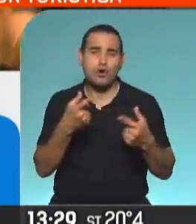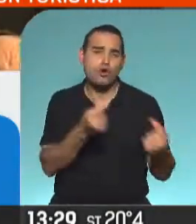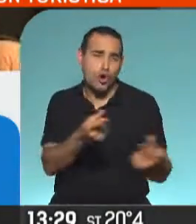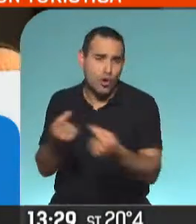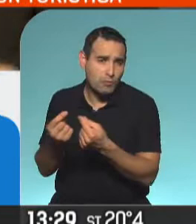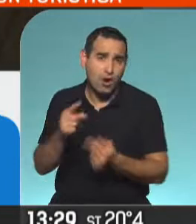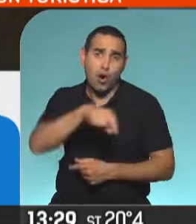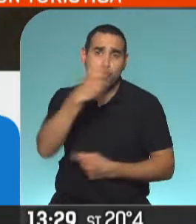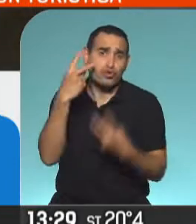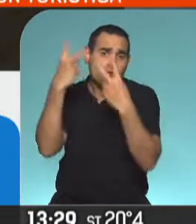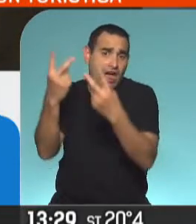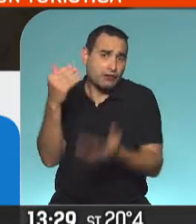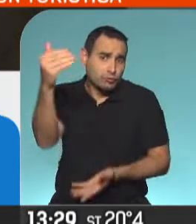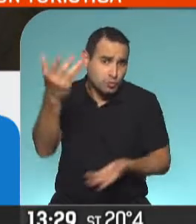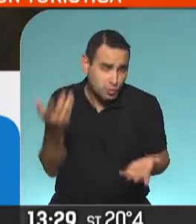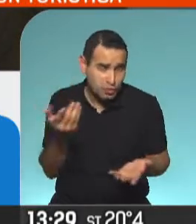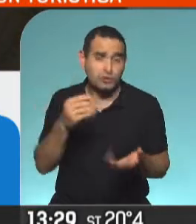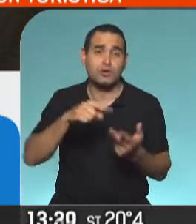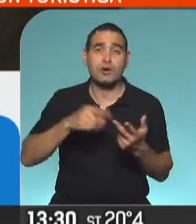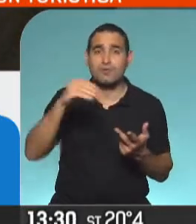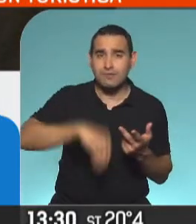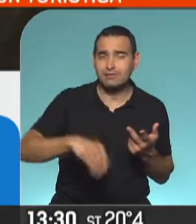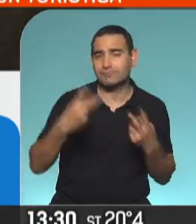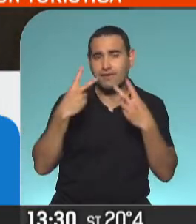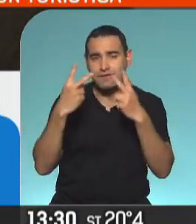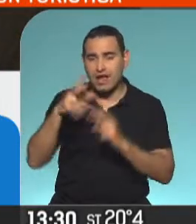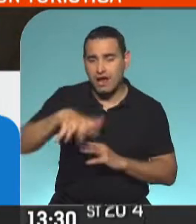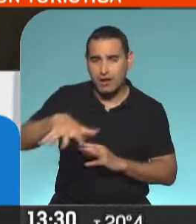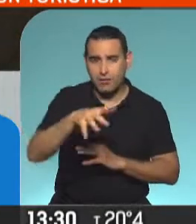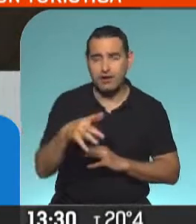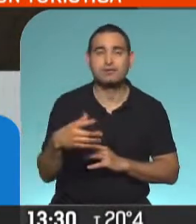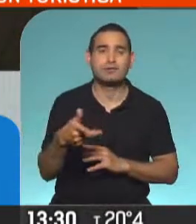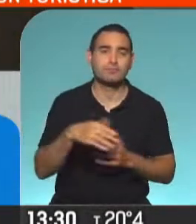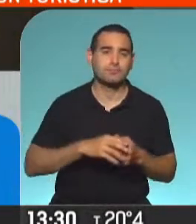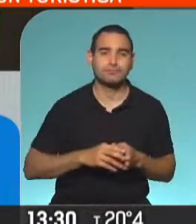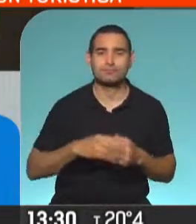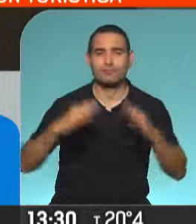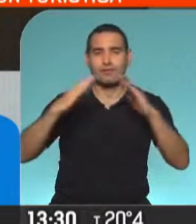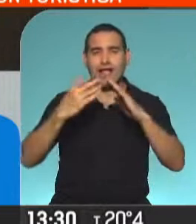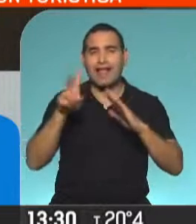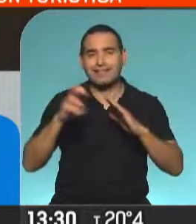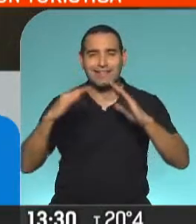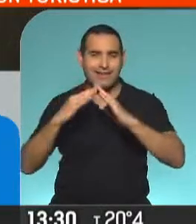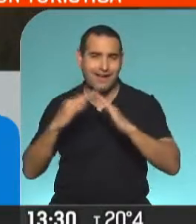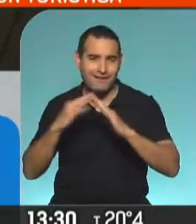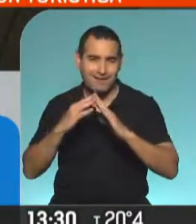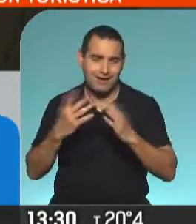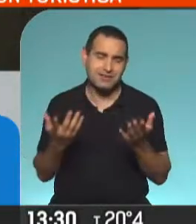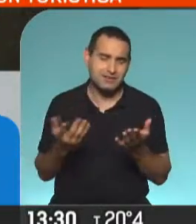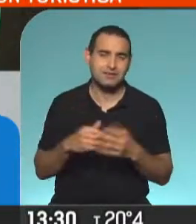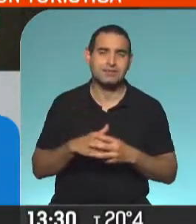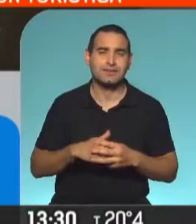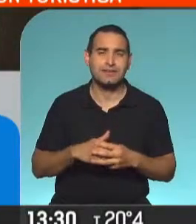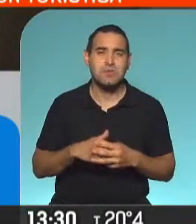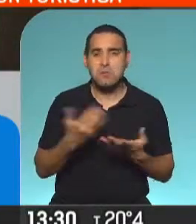otro viaje futuro, también para todas las excursiones, cabañas, para poder estar también